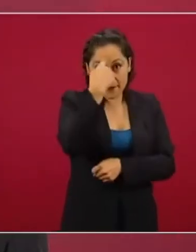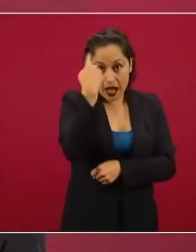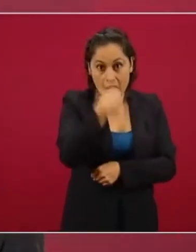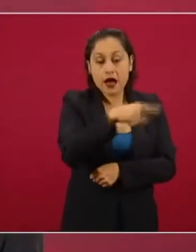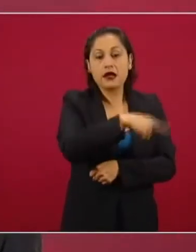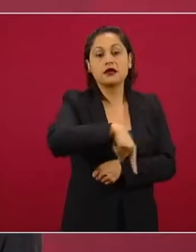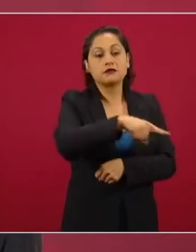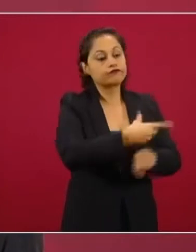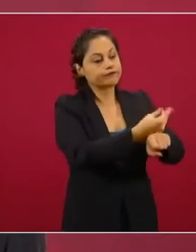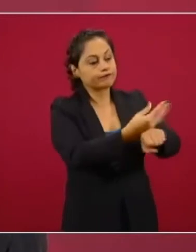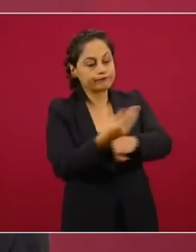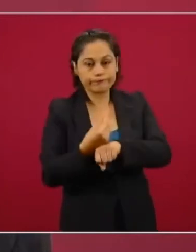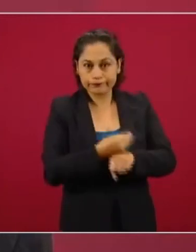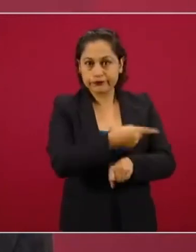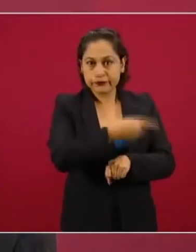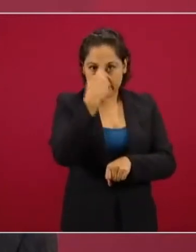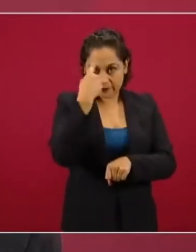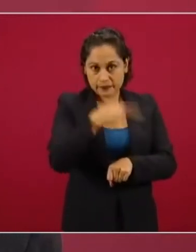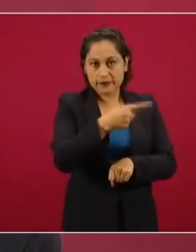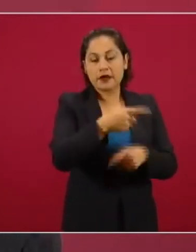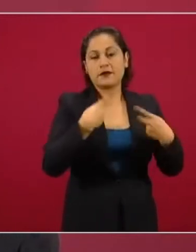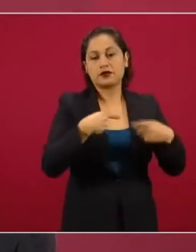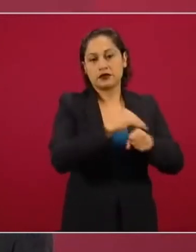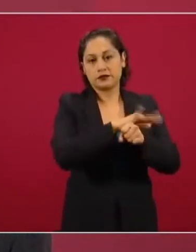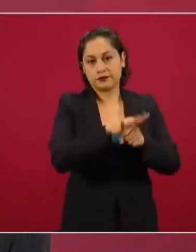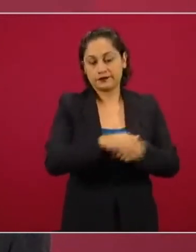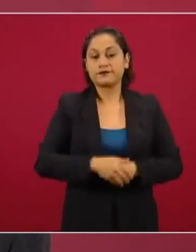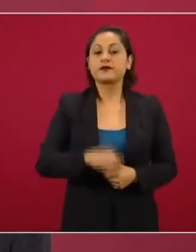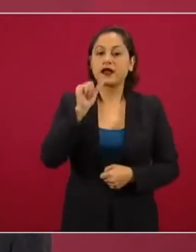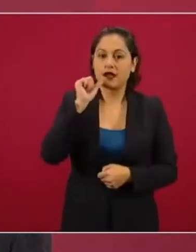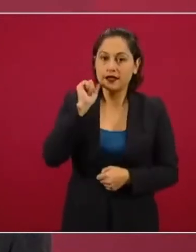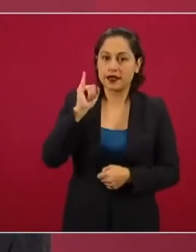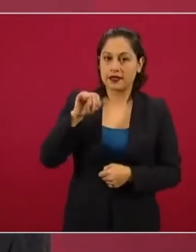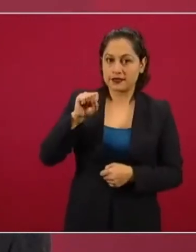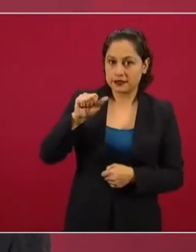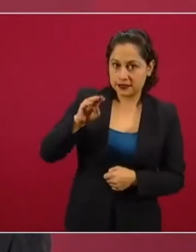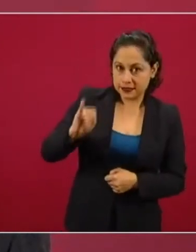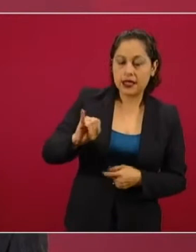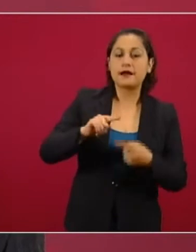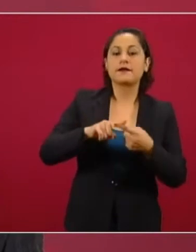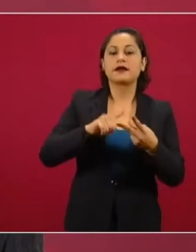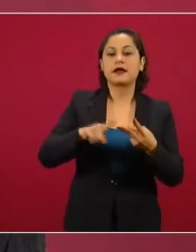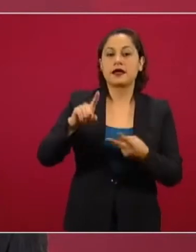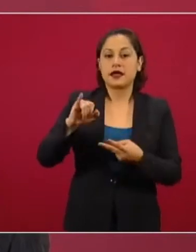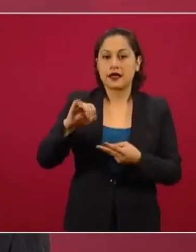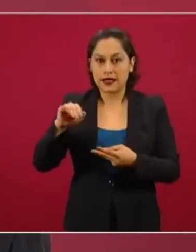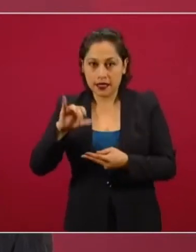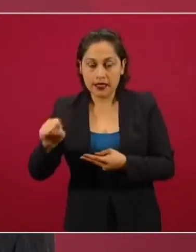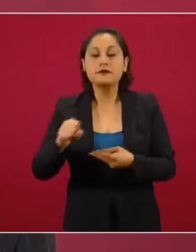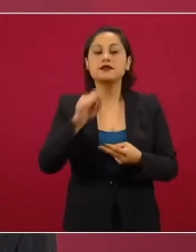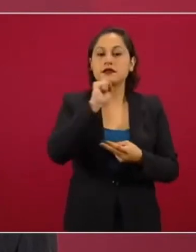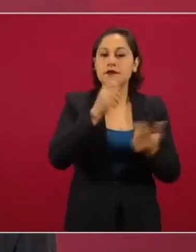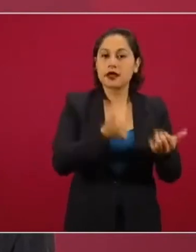también le pasó al Instituto Mexicano del Seguro Social 52